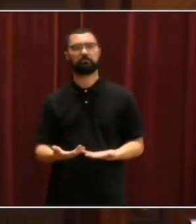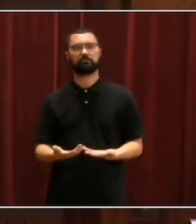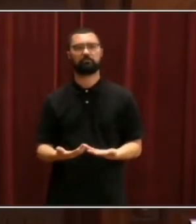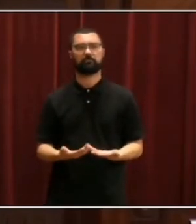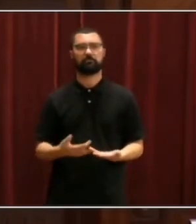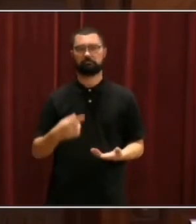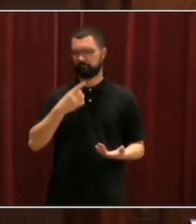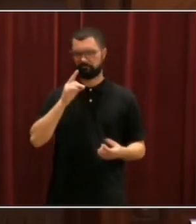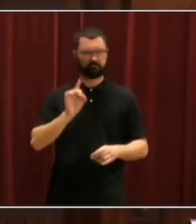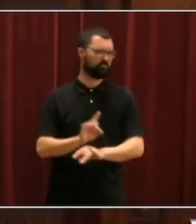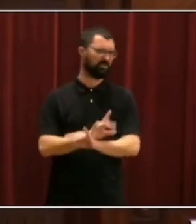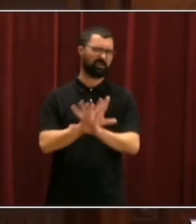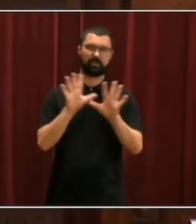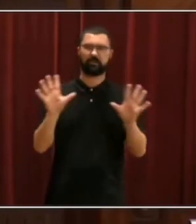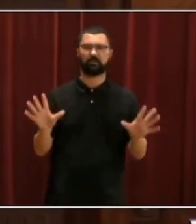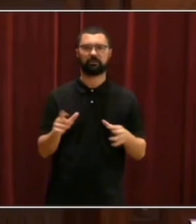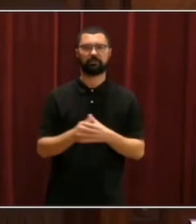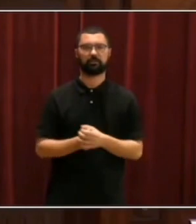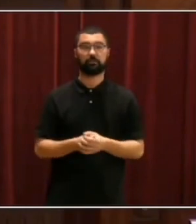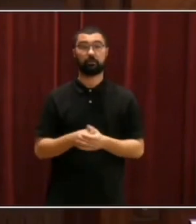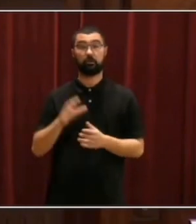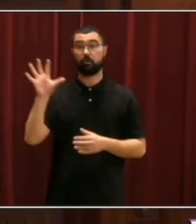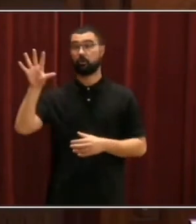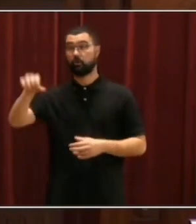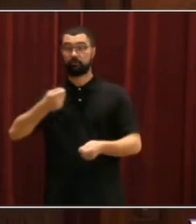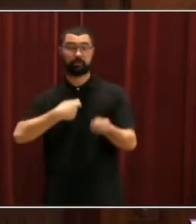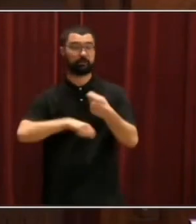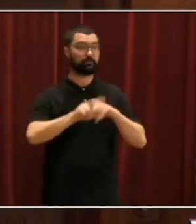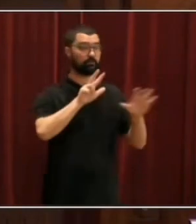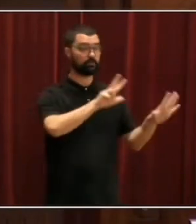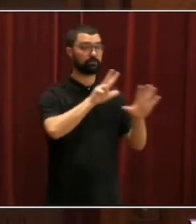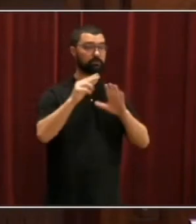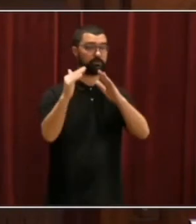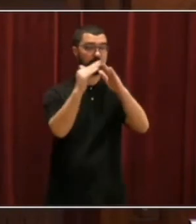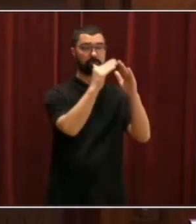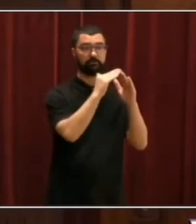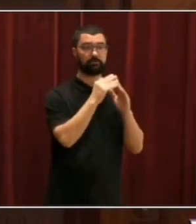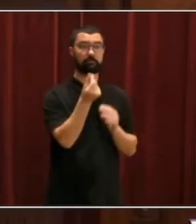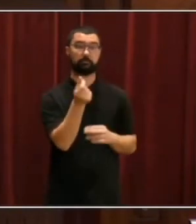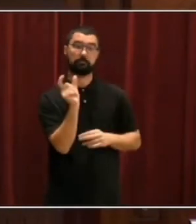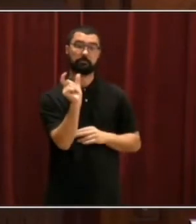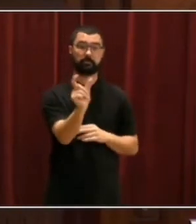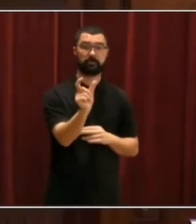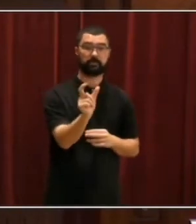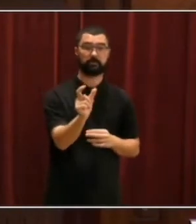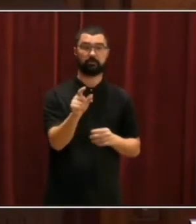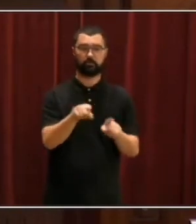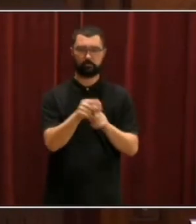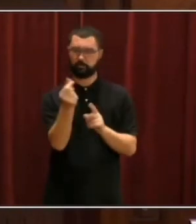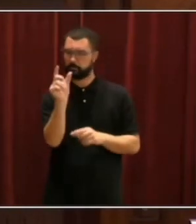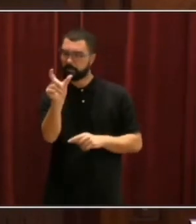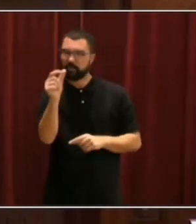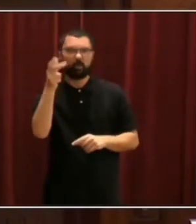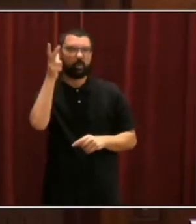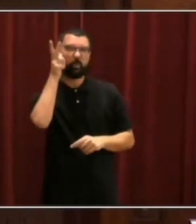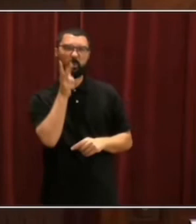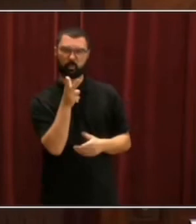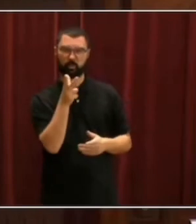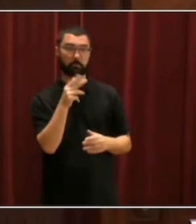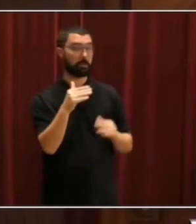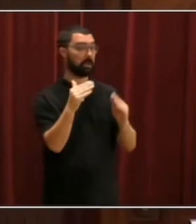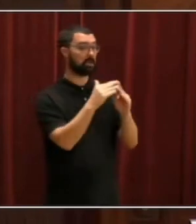está claro la compraventa de 88 viviendas al precio de viviendas de lujo para destinarlas al